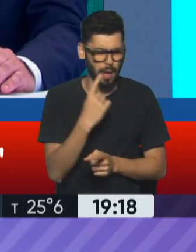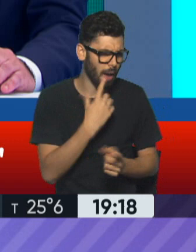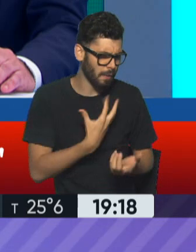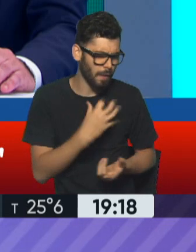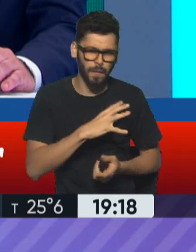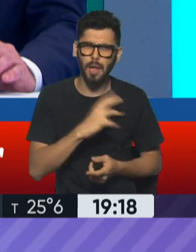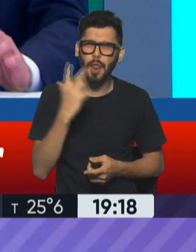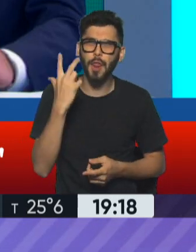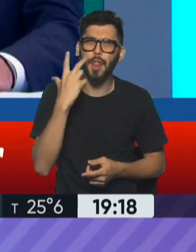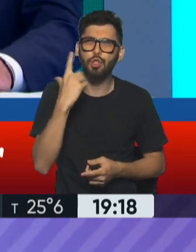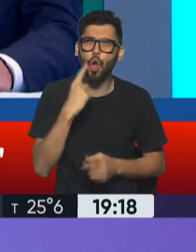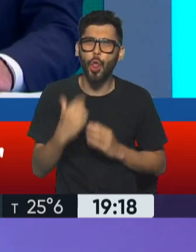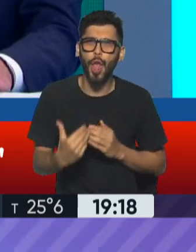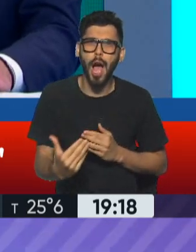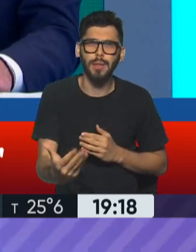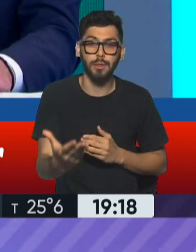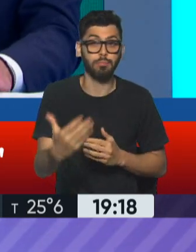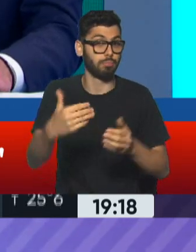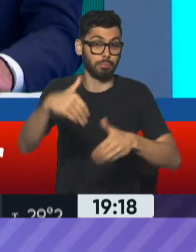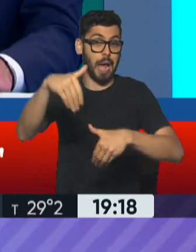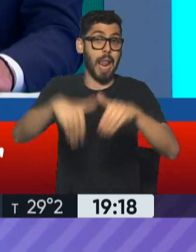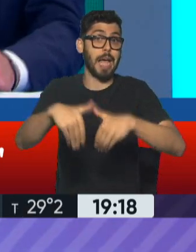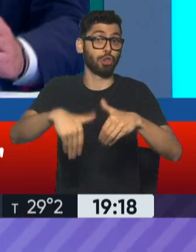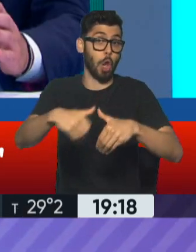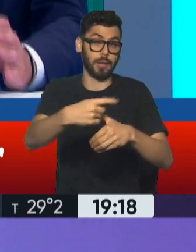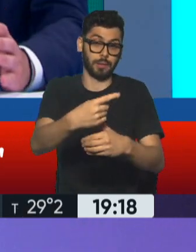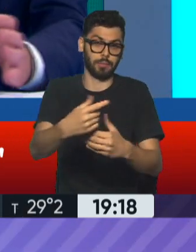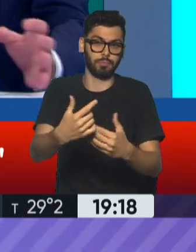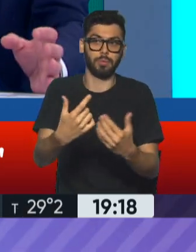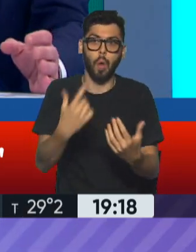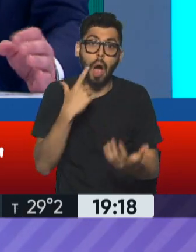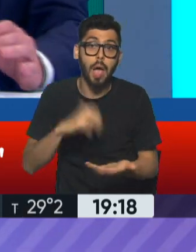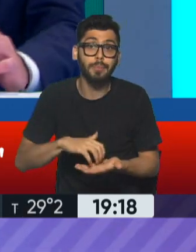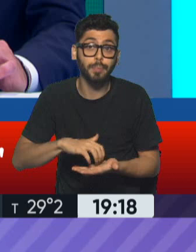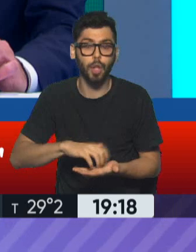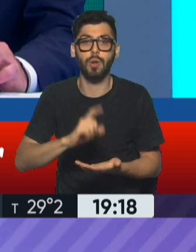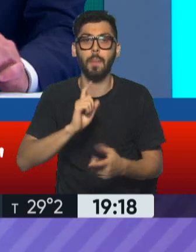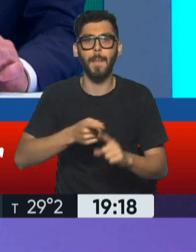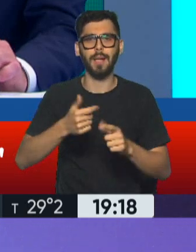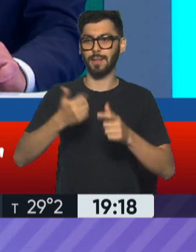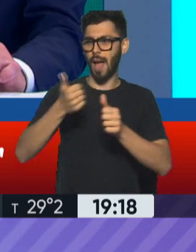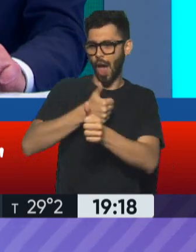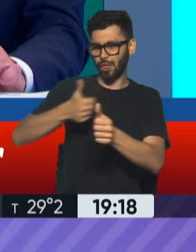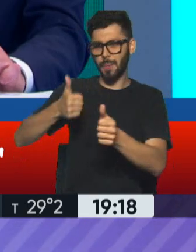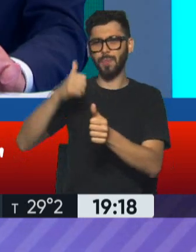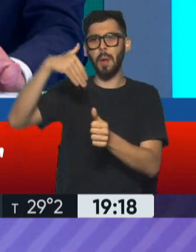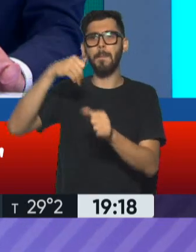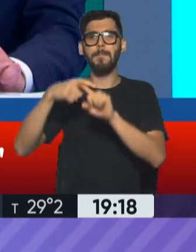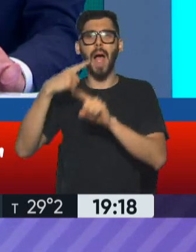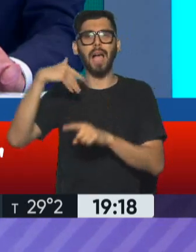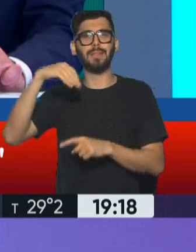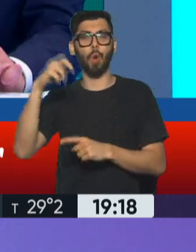pero creo que quedan 18 días para las elecciones. Sí. Pero la foto también atrás estaba Máximo Kirchner, estaba Alicia Kirchner, la